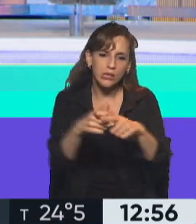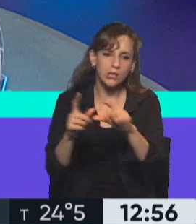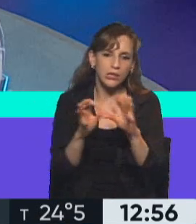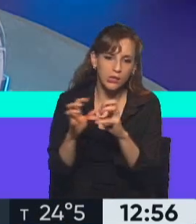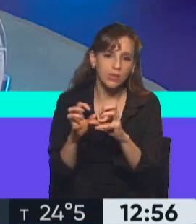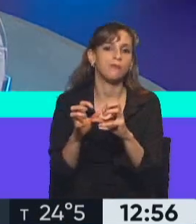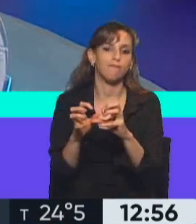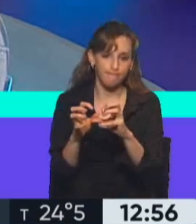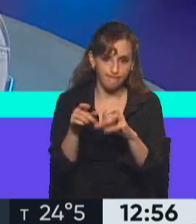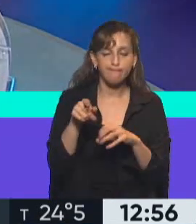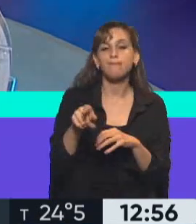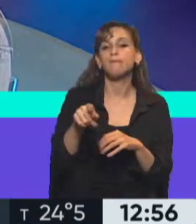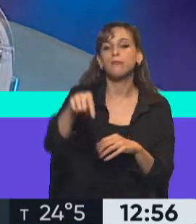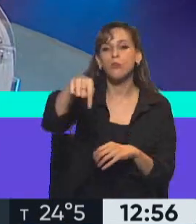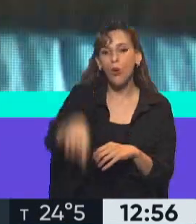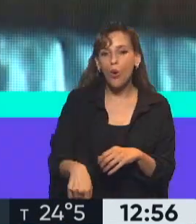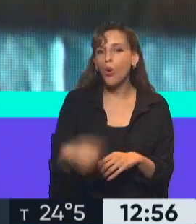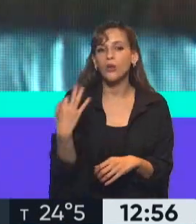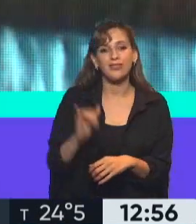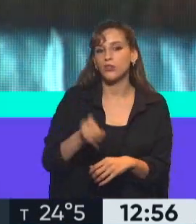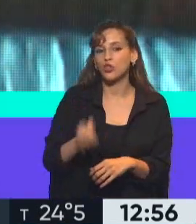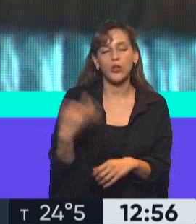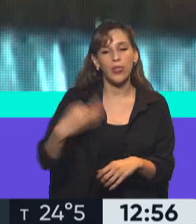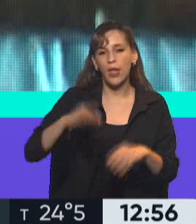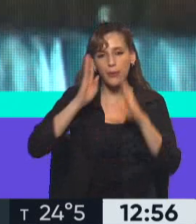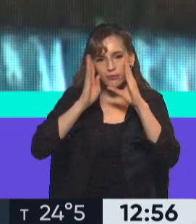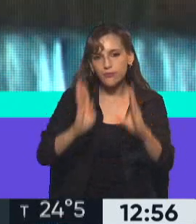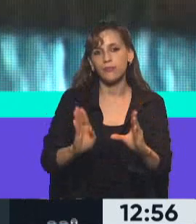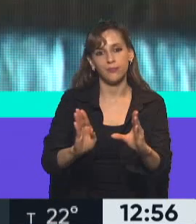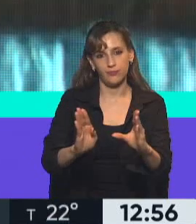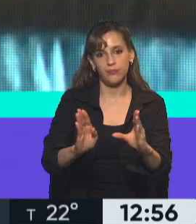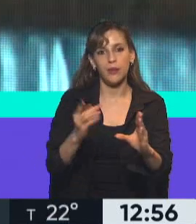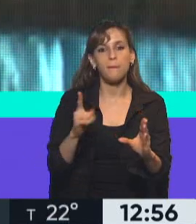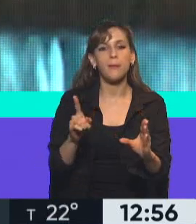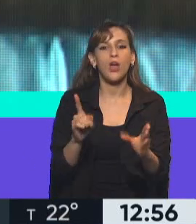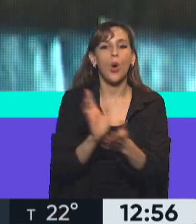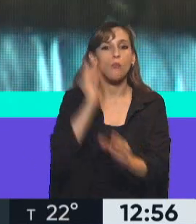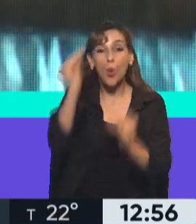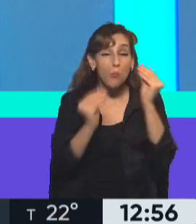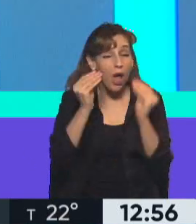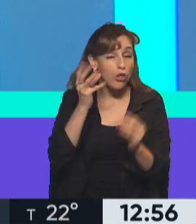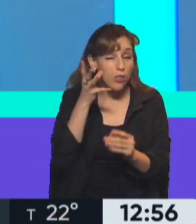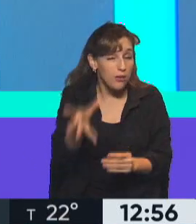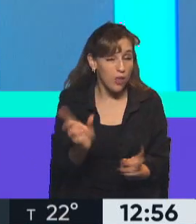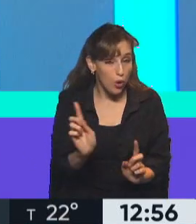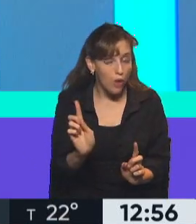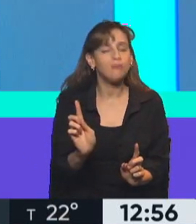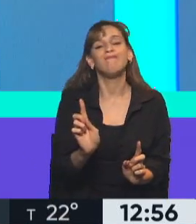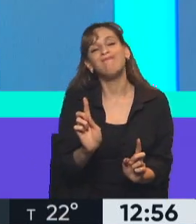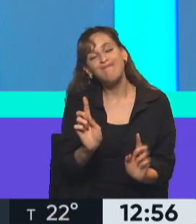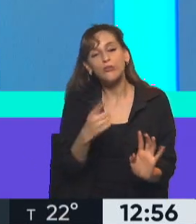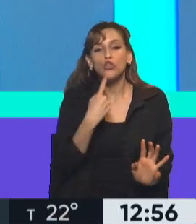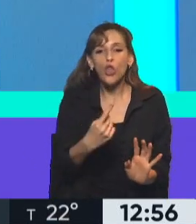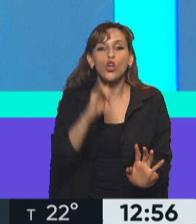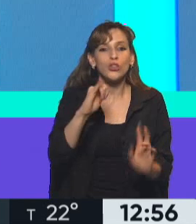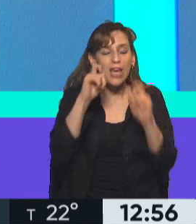Martín, la conclusión es, hoy hay que prestar sí especial atención, pero no estar extremadamente preocupados. Sí, yo lo que diría es, hay que estar alertas,